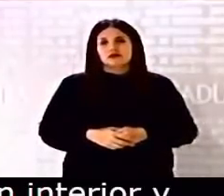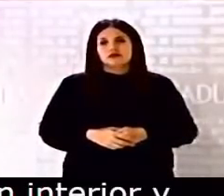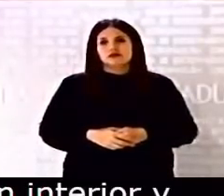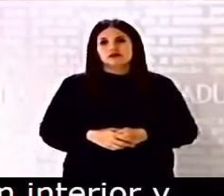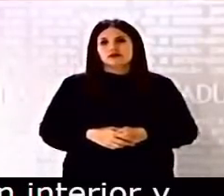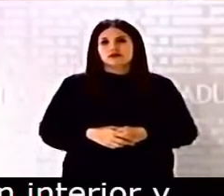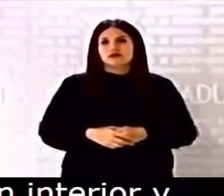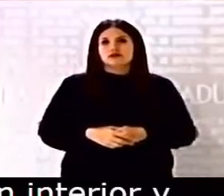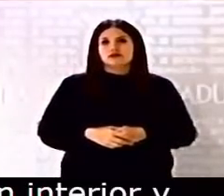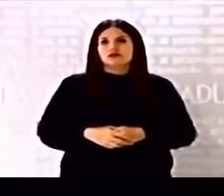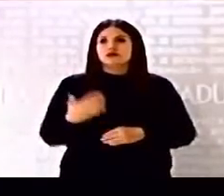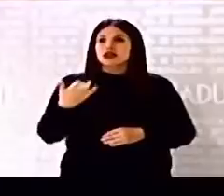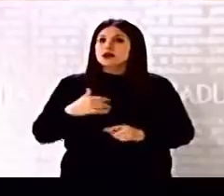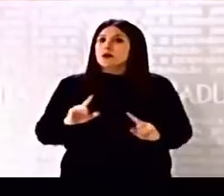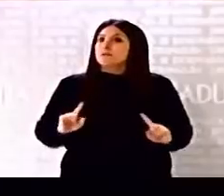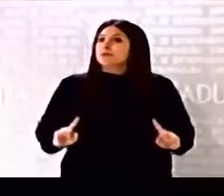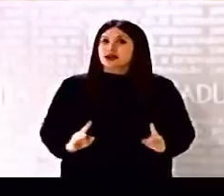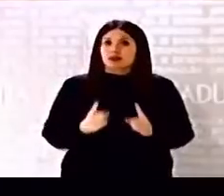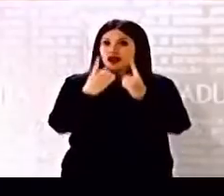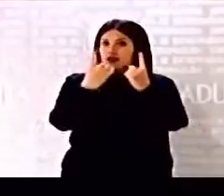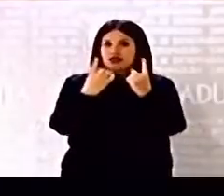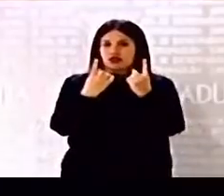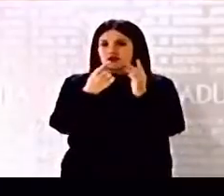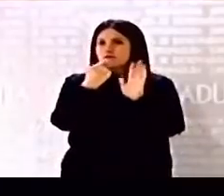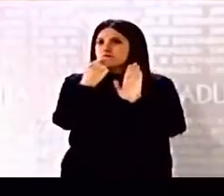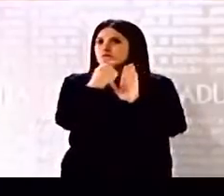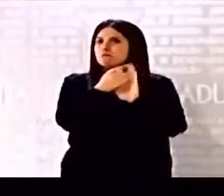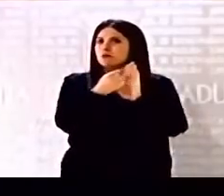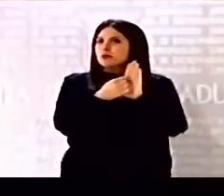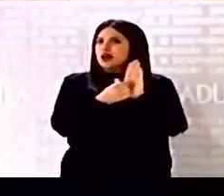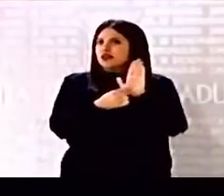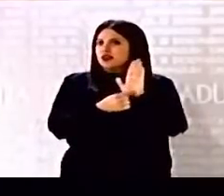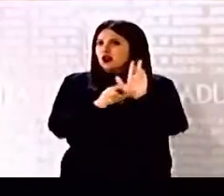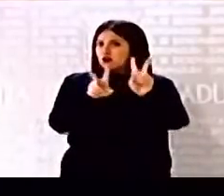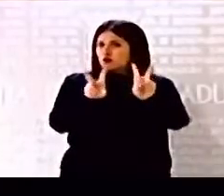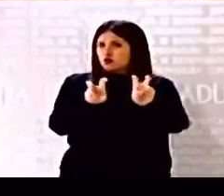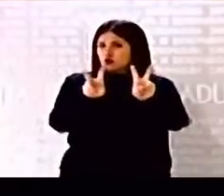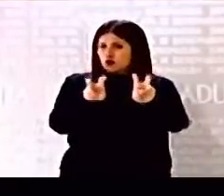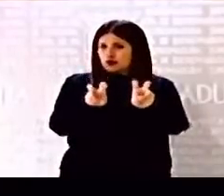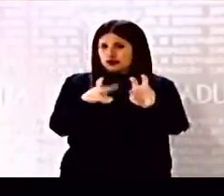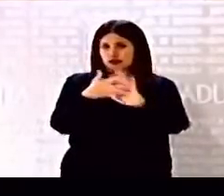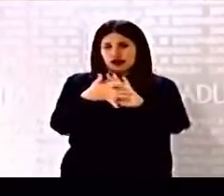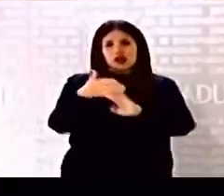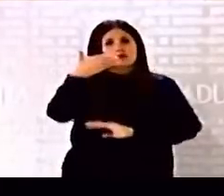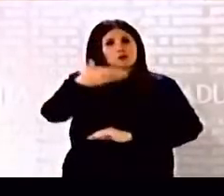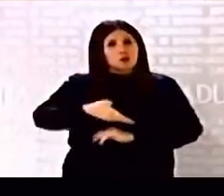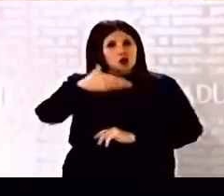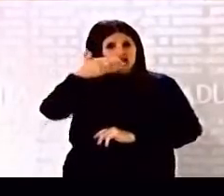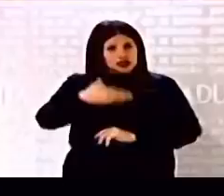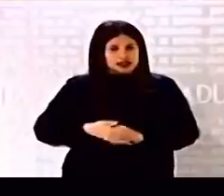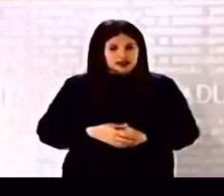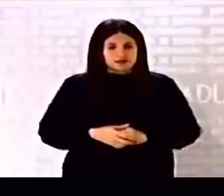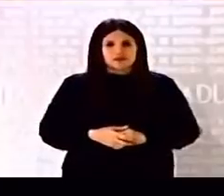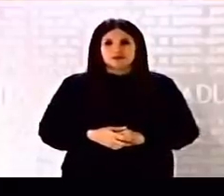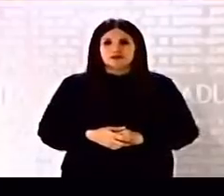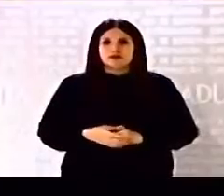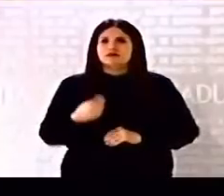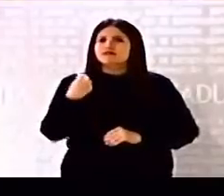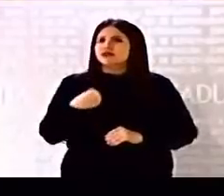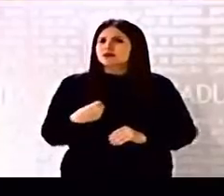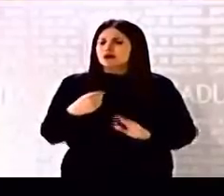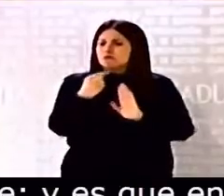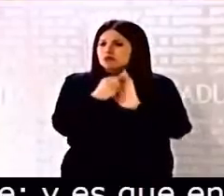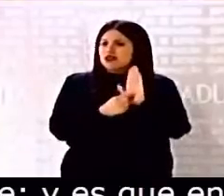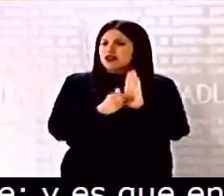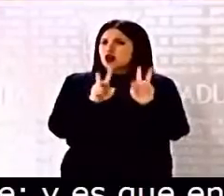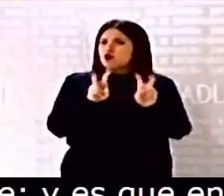Por primera vez incluimos en un acuerdo una medida que es importante, y es que en los espacios